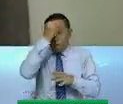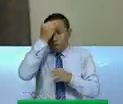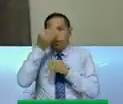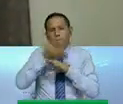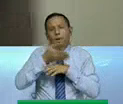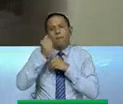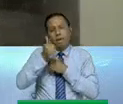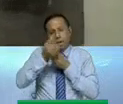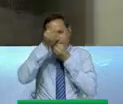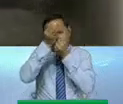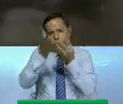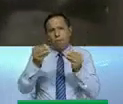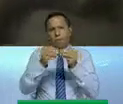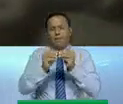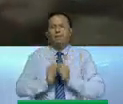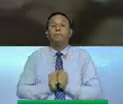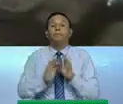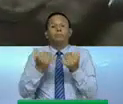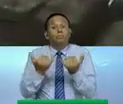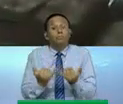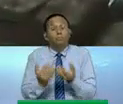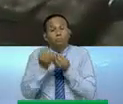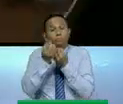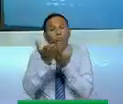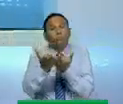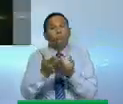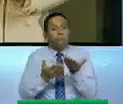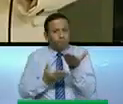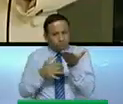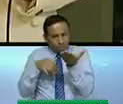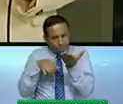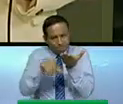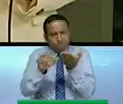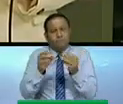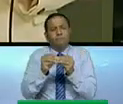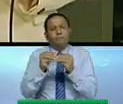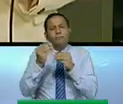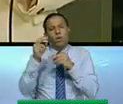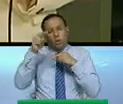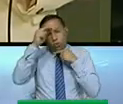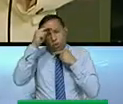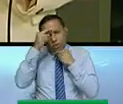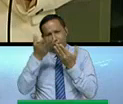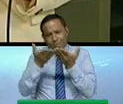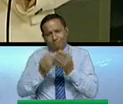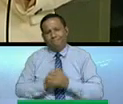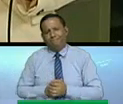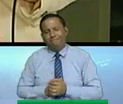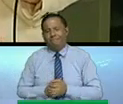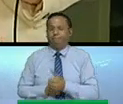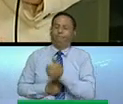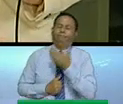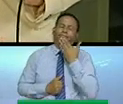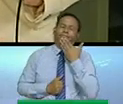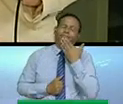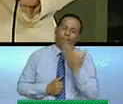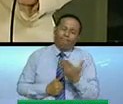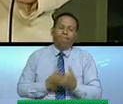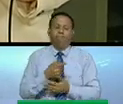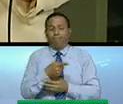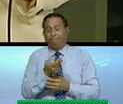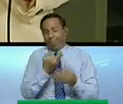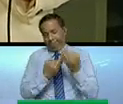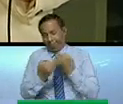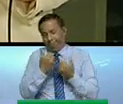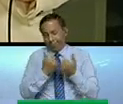informar por ahora, compañeros. Ándale, tú tienes más noticias desde Estudios Centrales. Por supuesto, Adriana, muchísimas gracias.